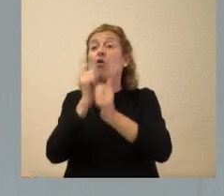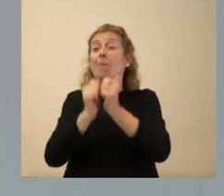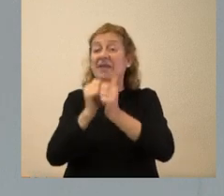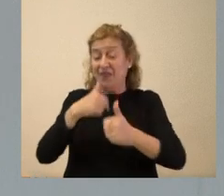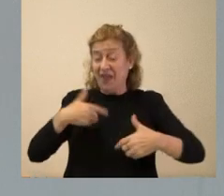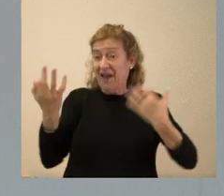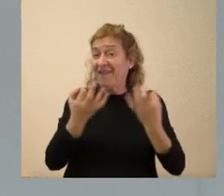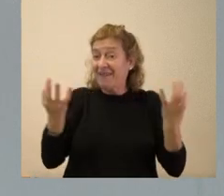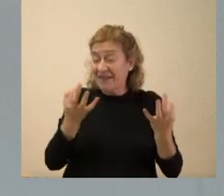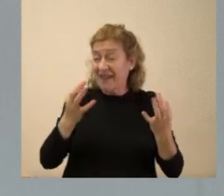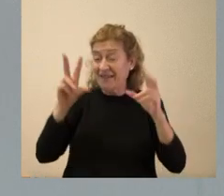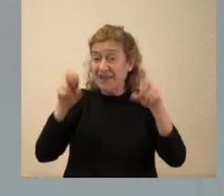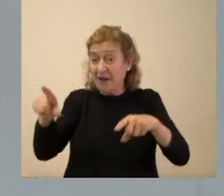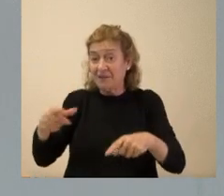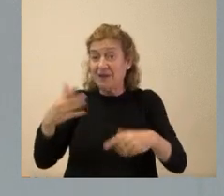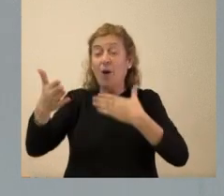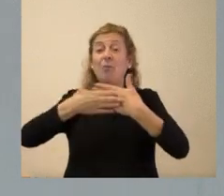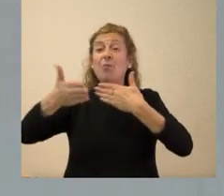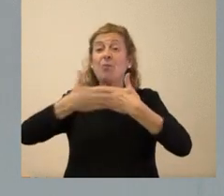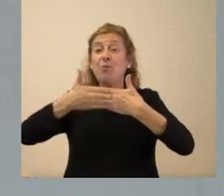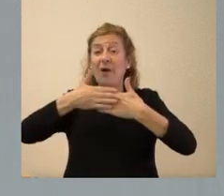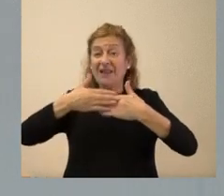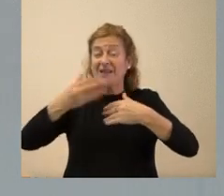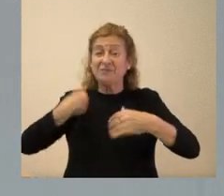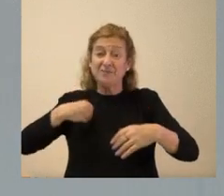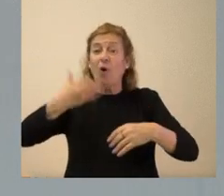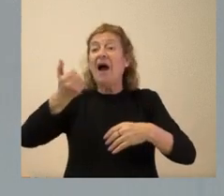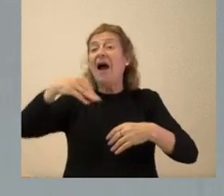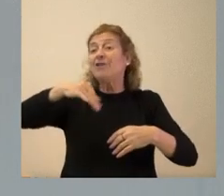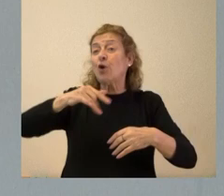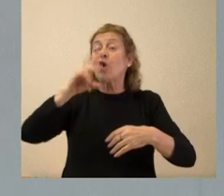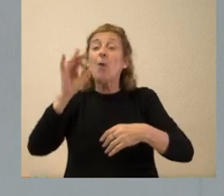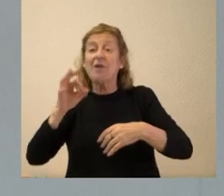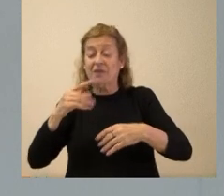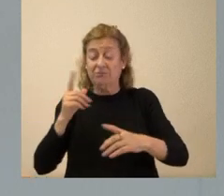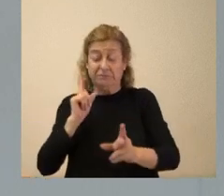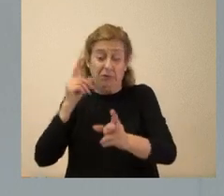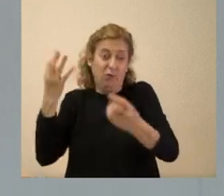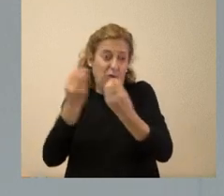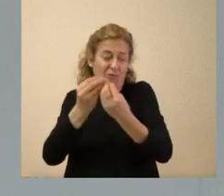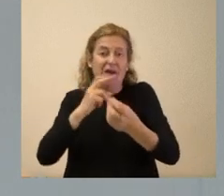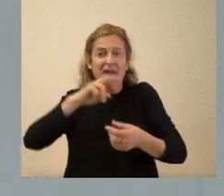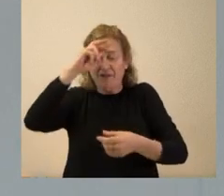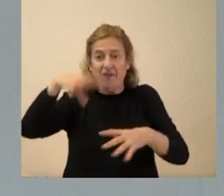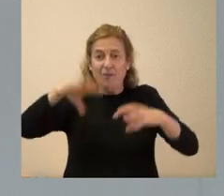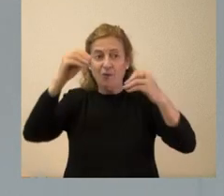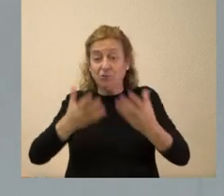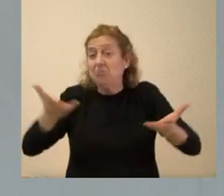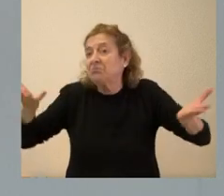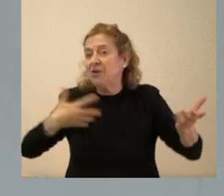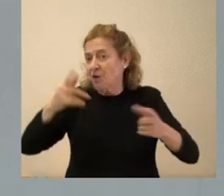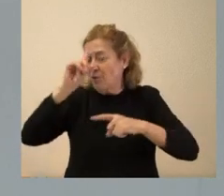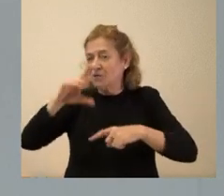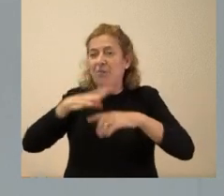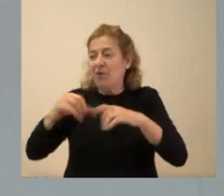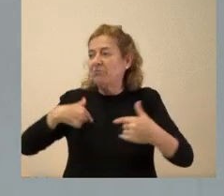en relación que el asunto que usted plantea las puertas de Antonio López en relación con la catedral de Burgos pues lo que tenga que ver con el trámite administrativo que nos